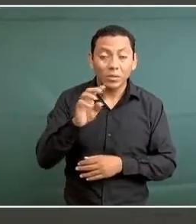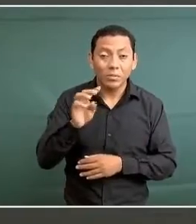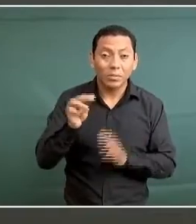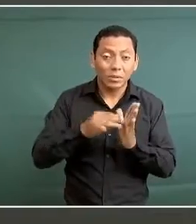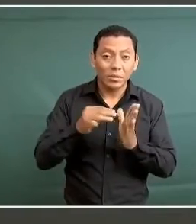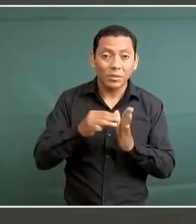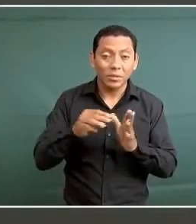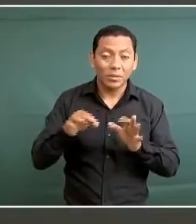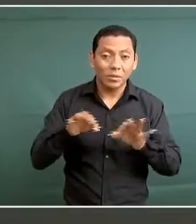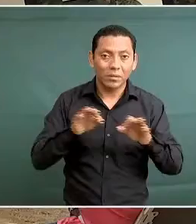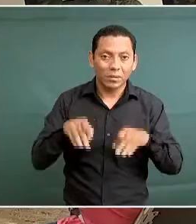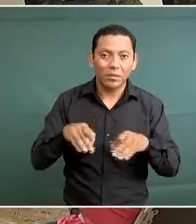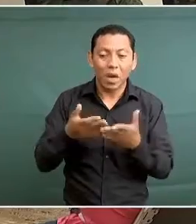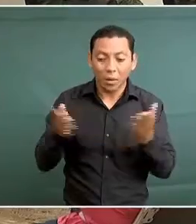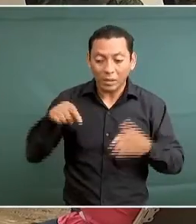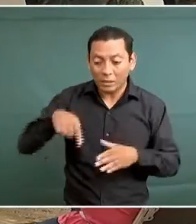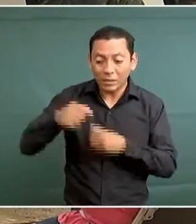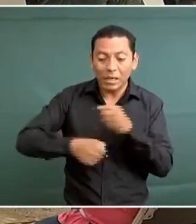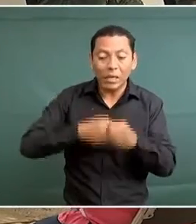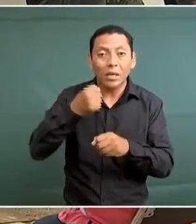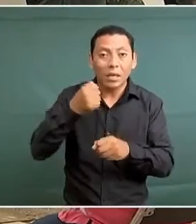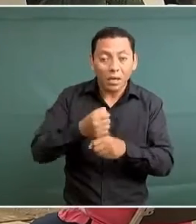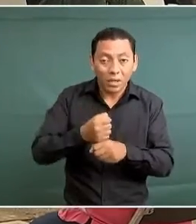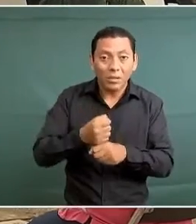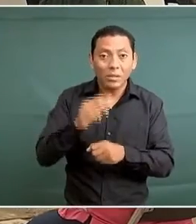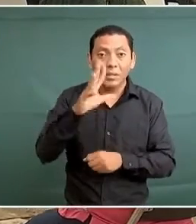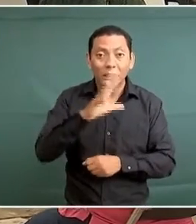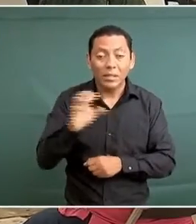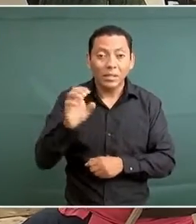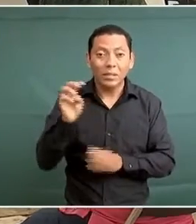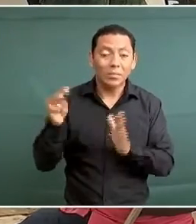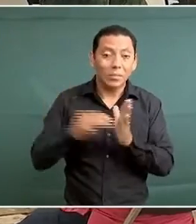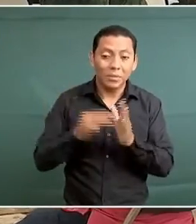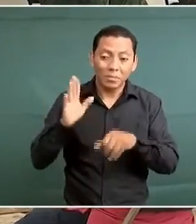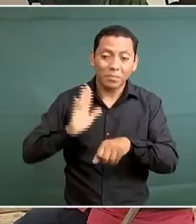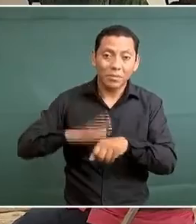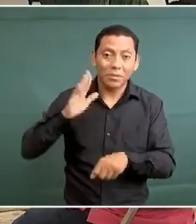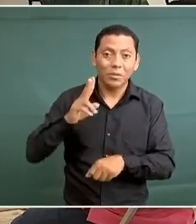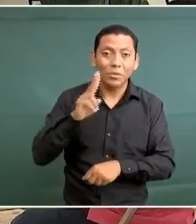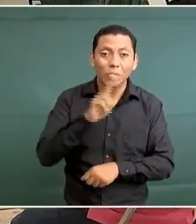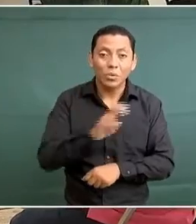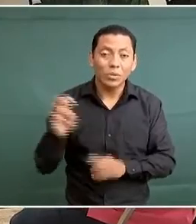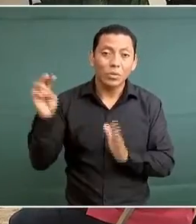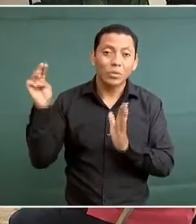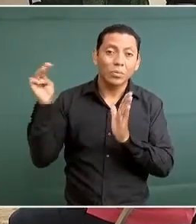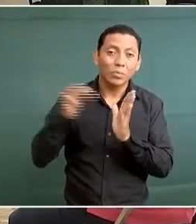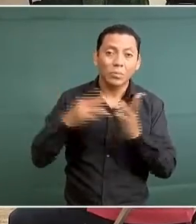doscientas mil más digo perdón quinientas mil más y doscientos mil empleos más